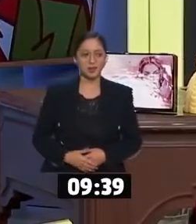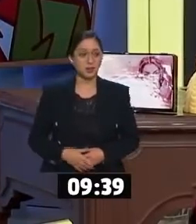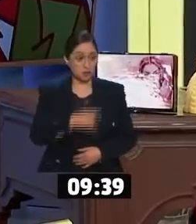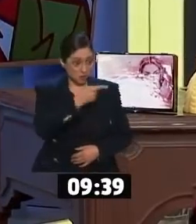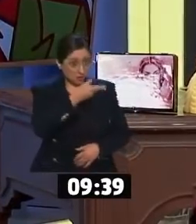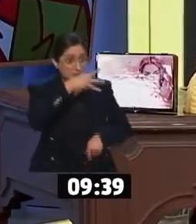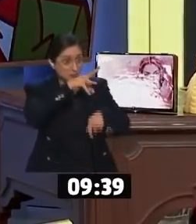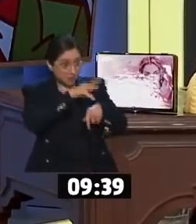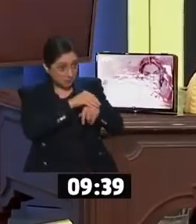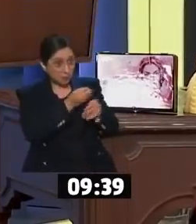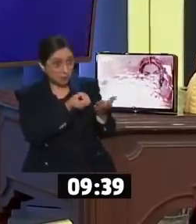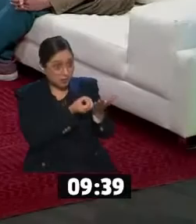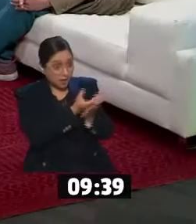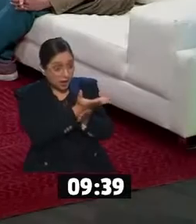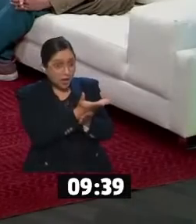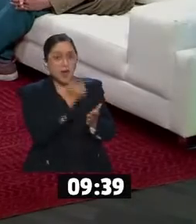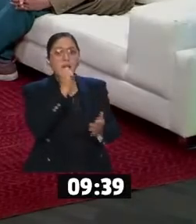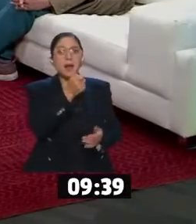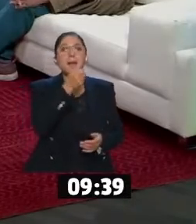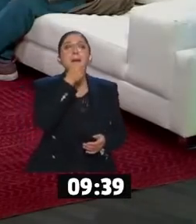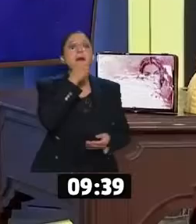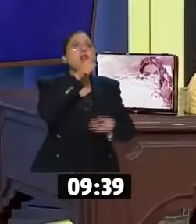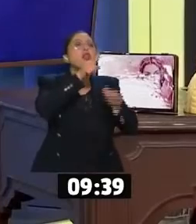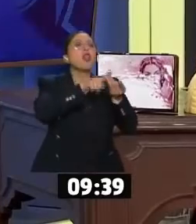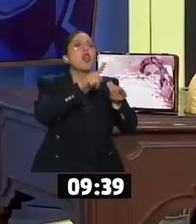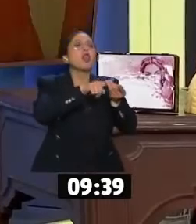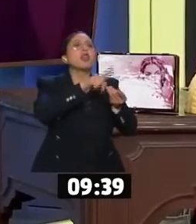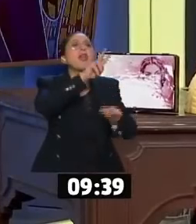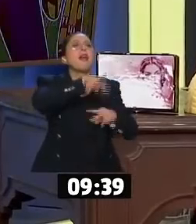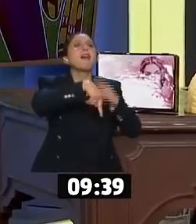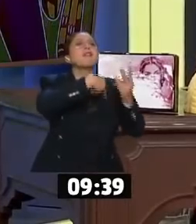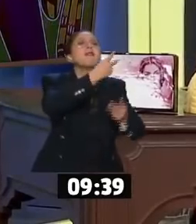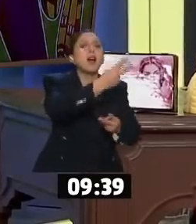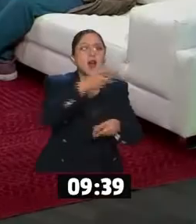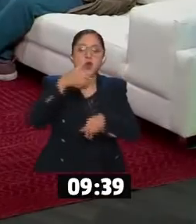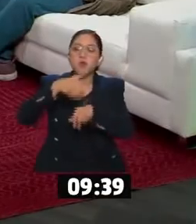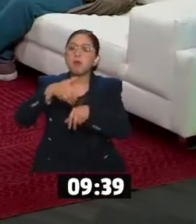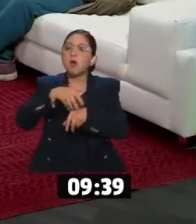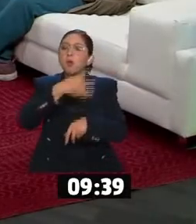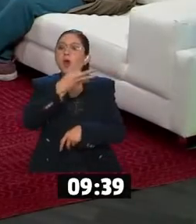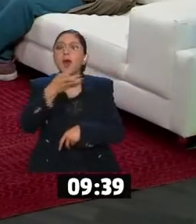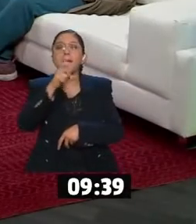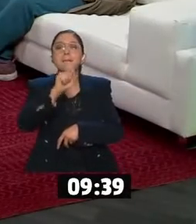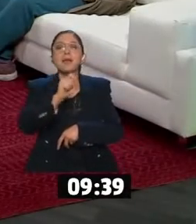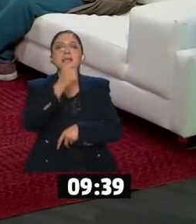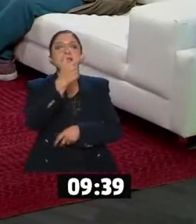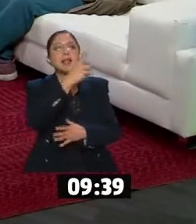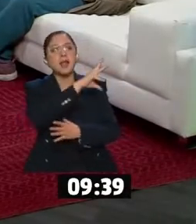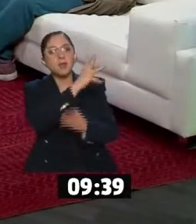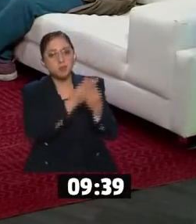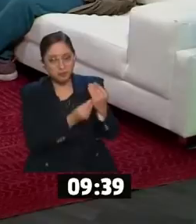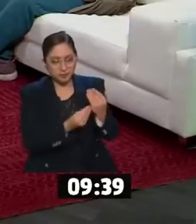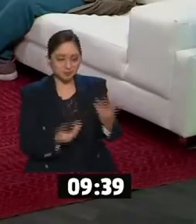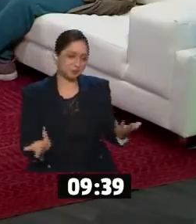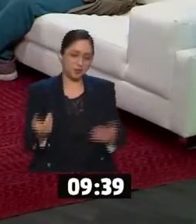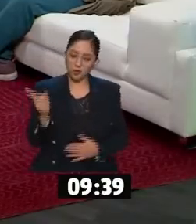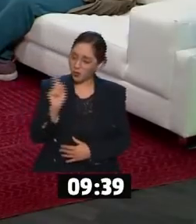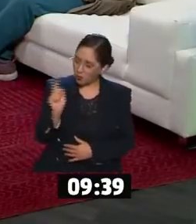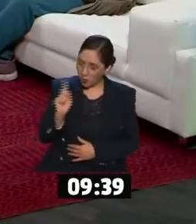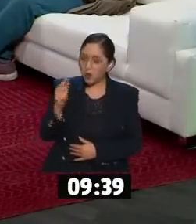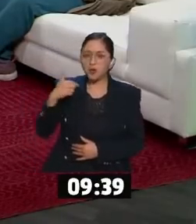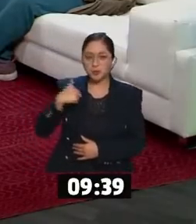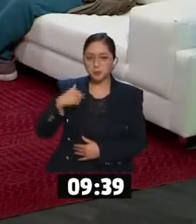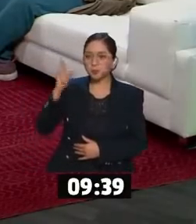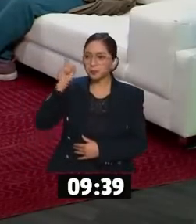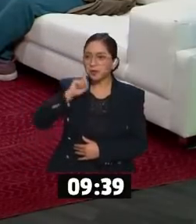dónde vas? Se está escapando la 427. Doy la plática con un experto en tecnología de 11 a